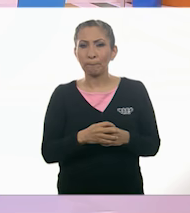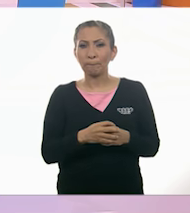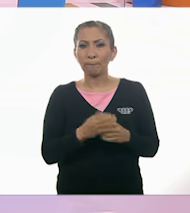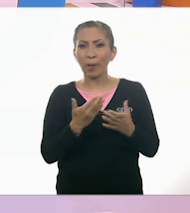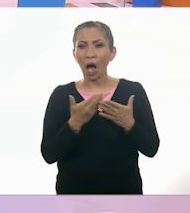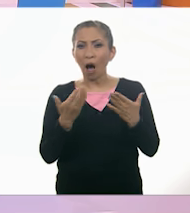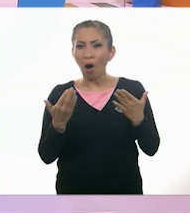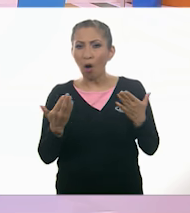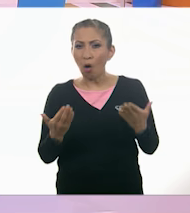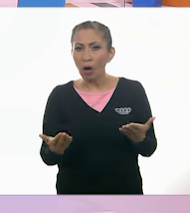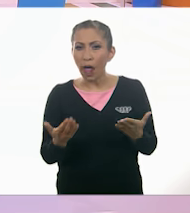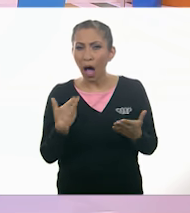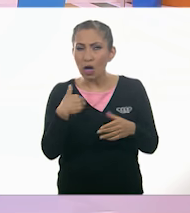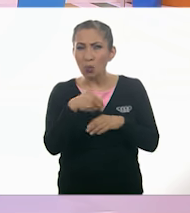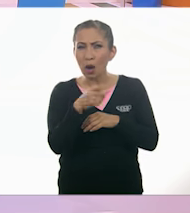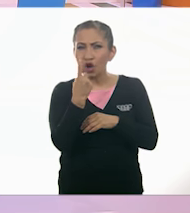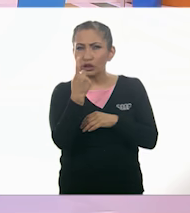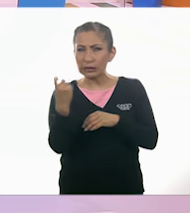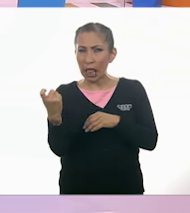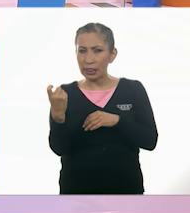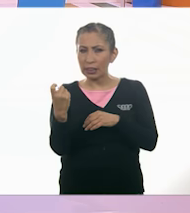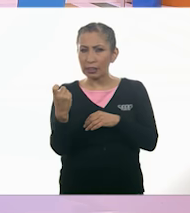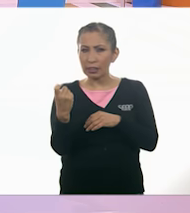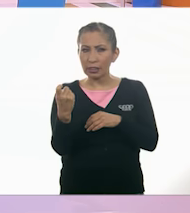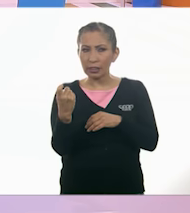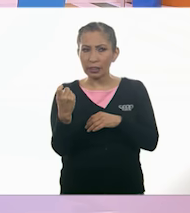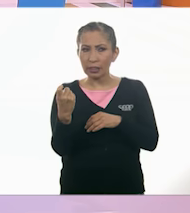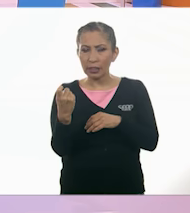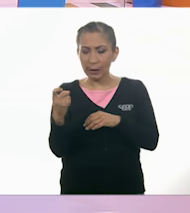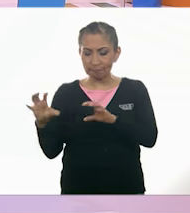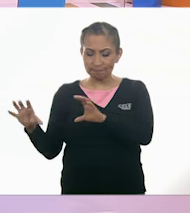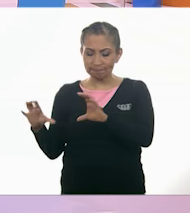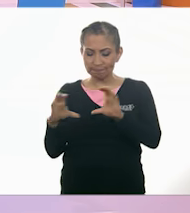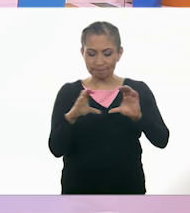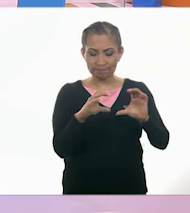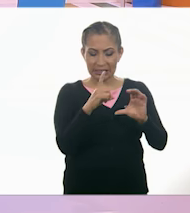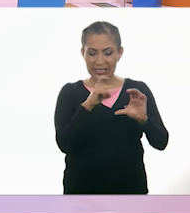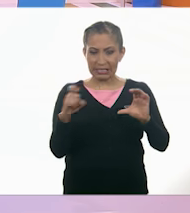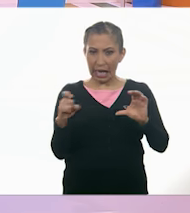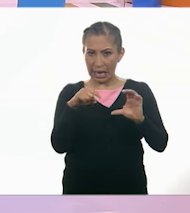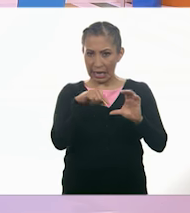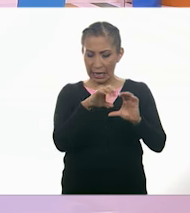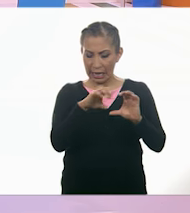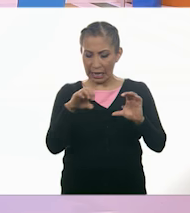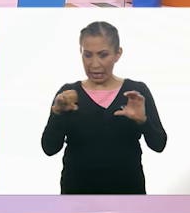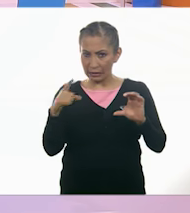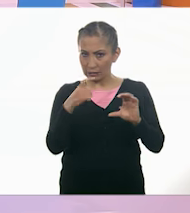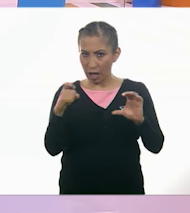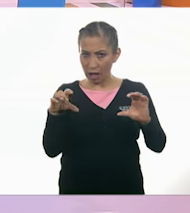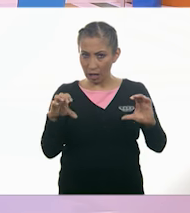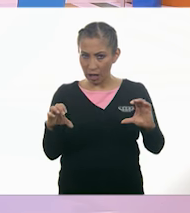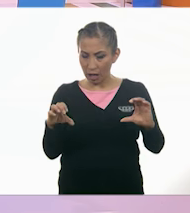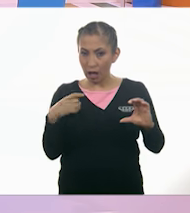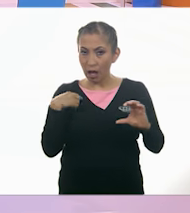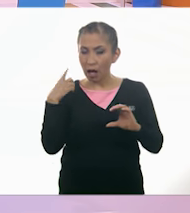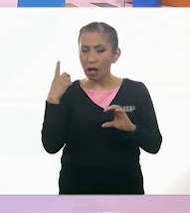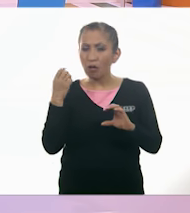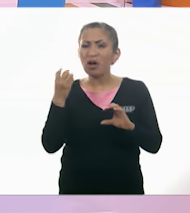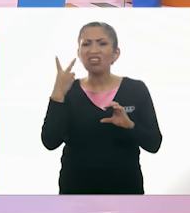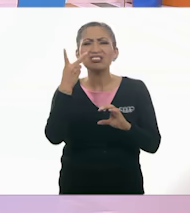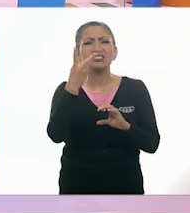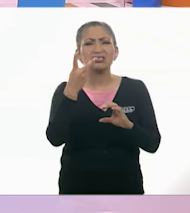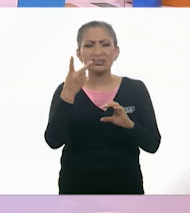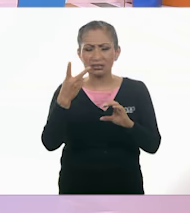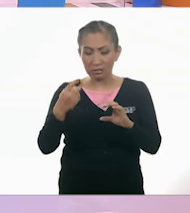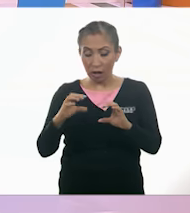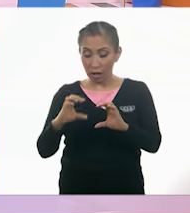Vamos a hacer el número 100 en nuestro ábaco. Aquí está. Aquí tenemos el 100. Y hay que restar. ¿Cuántas casillas,